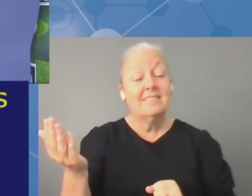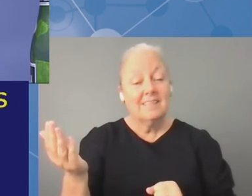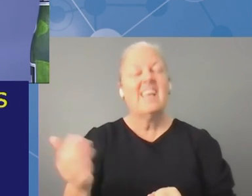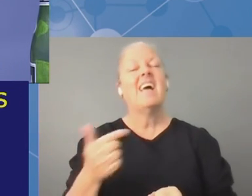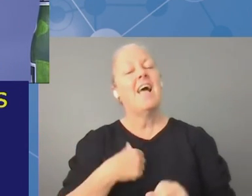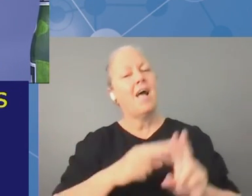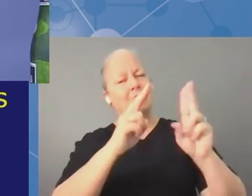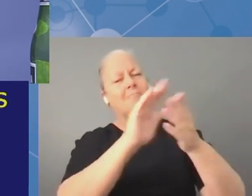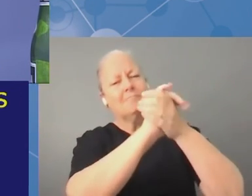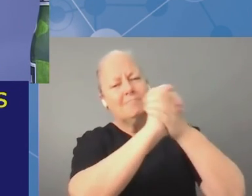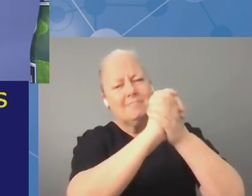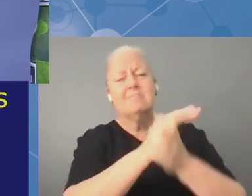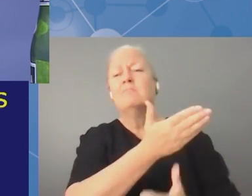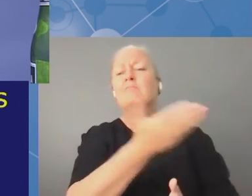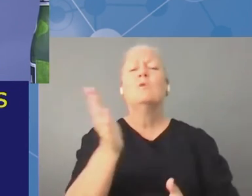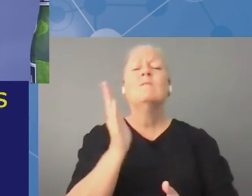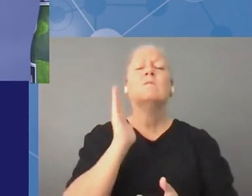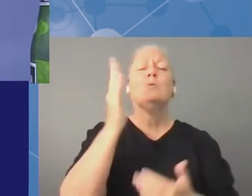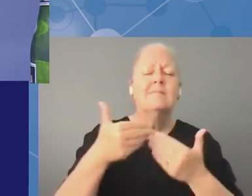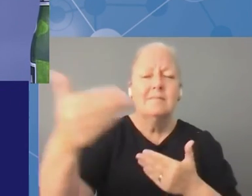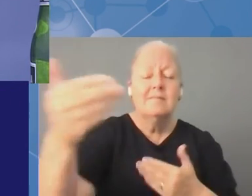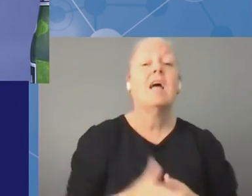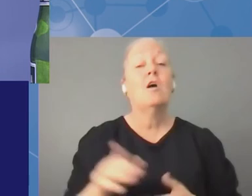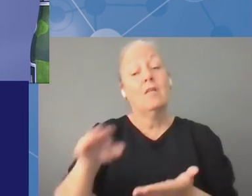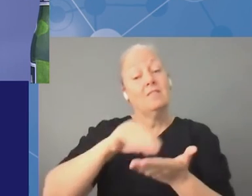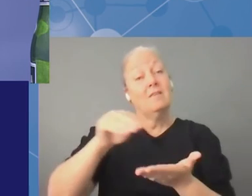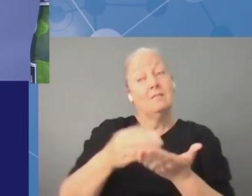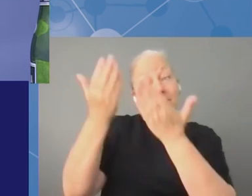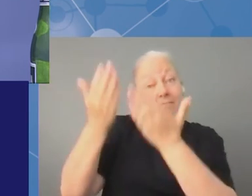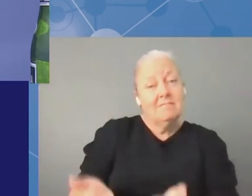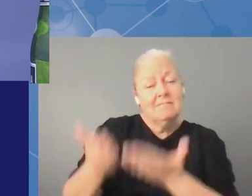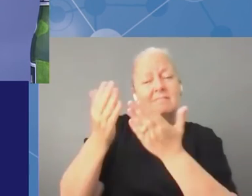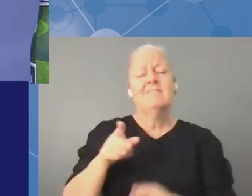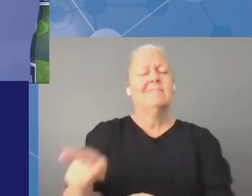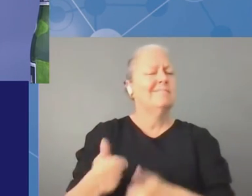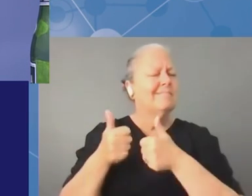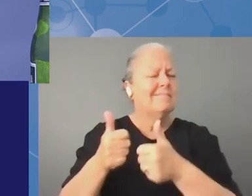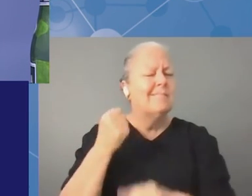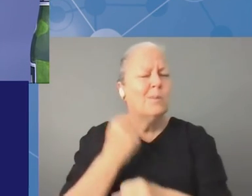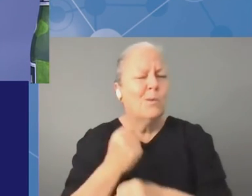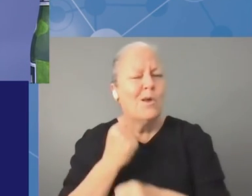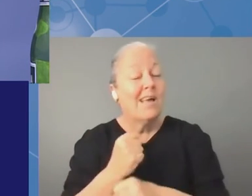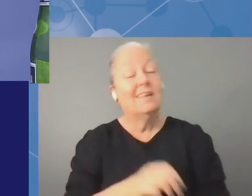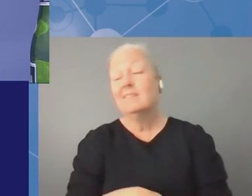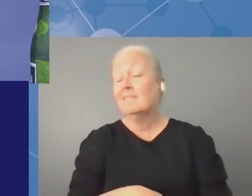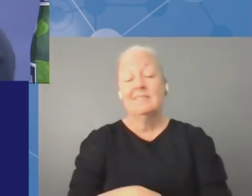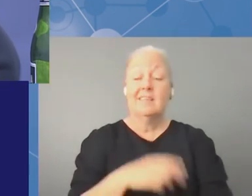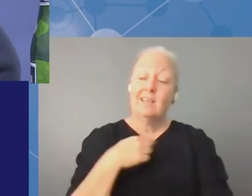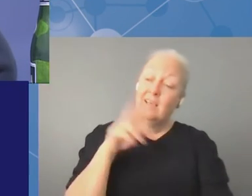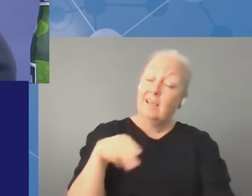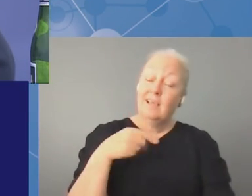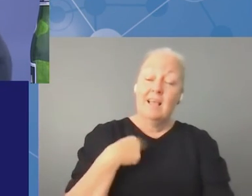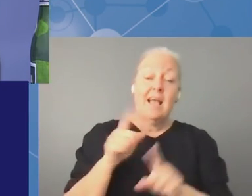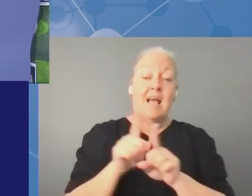difícil. Es un honor para mí haber trabajado con ustedes y Les deseo todo lo mejor para el futuro.